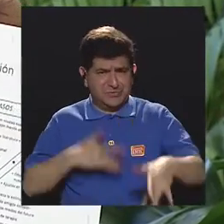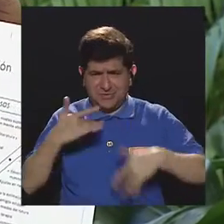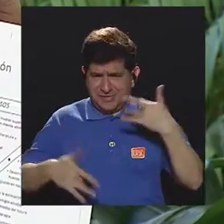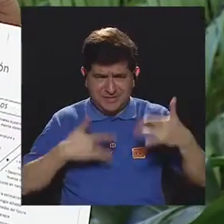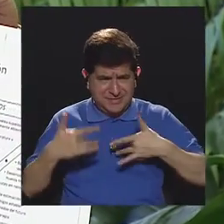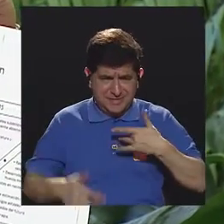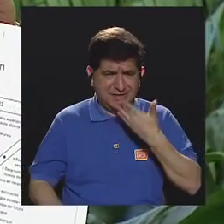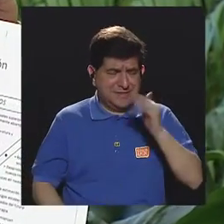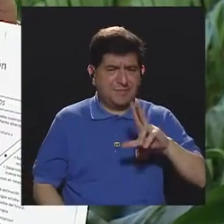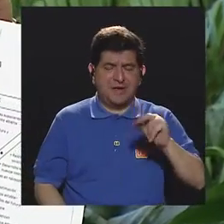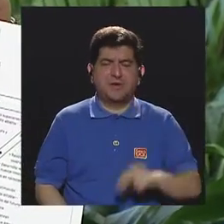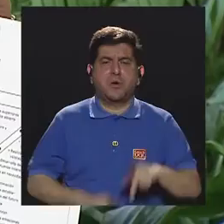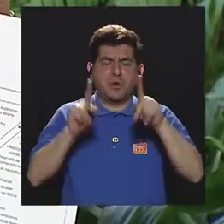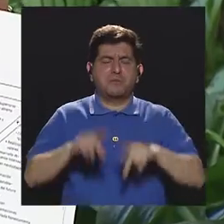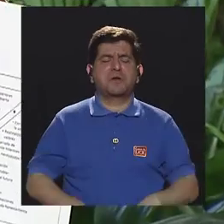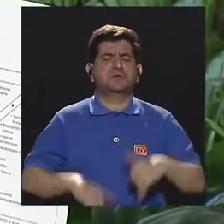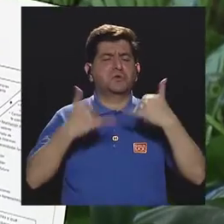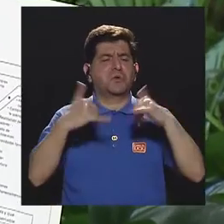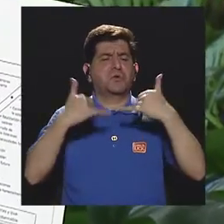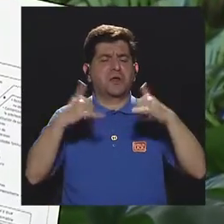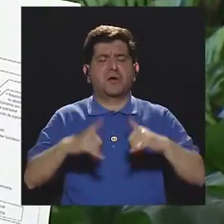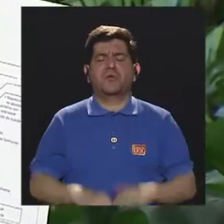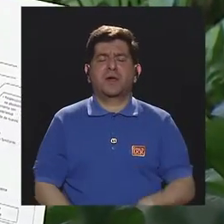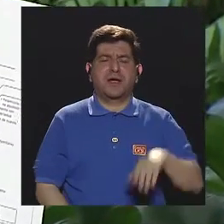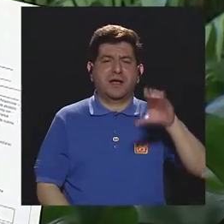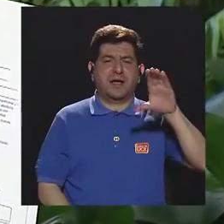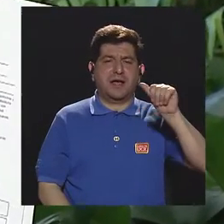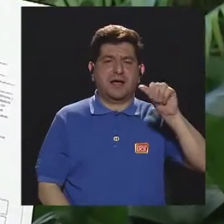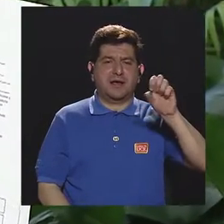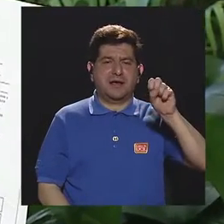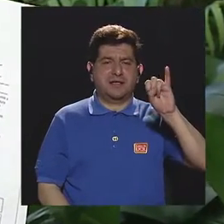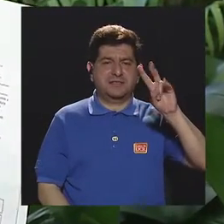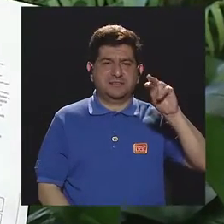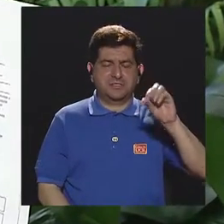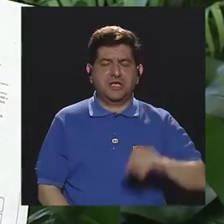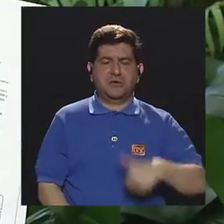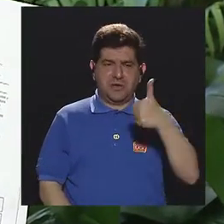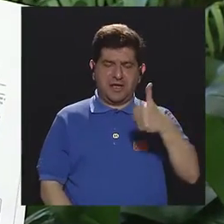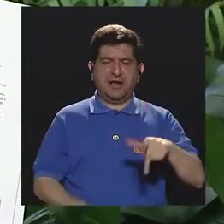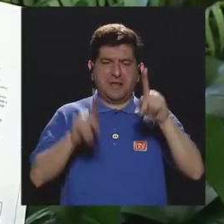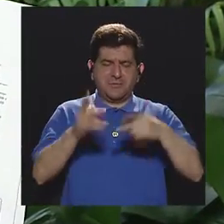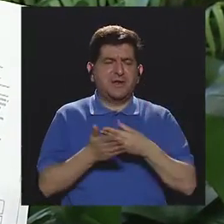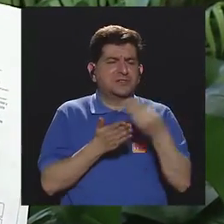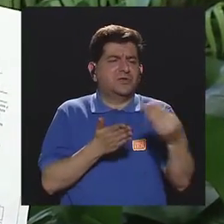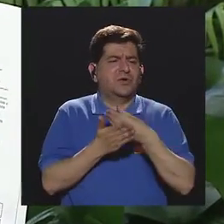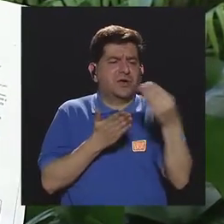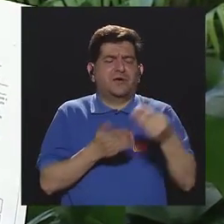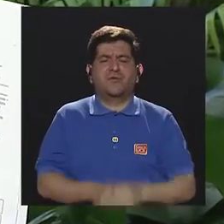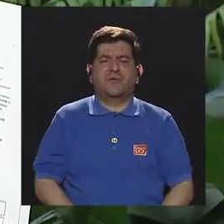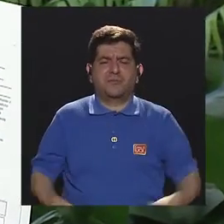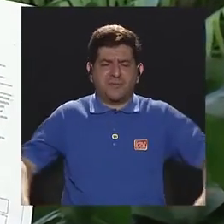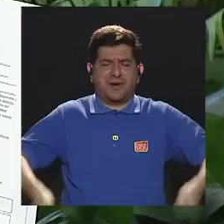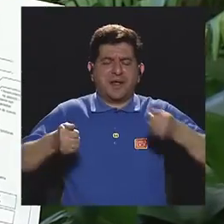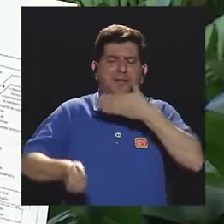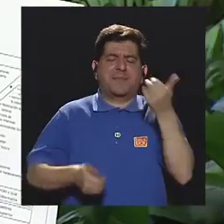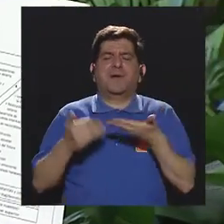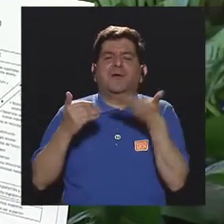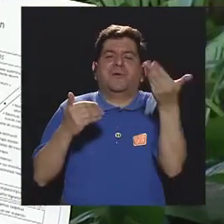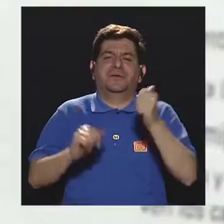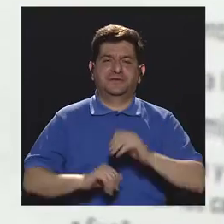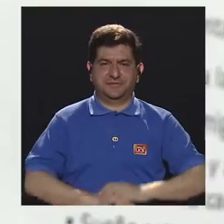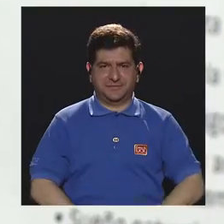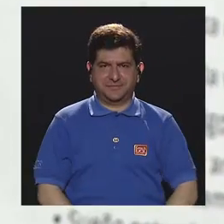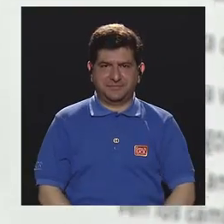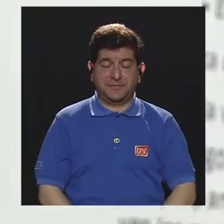mal. Un jugador entra a un casino, va a ganar. Una persona adicta a las compras va a entrar a la tienda y se va a llevar los mejores